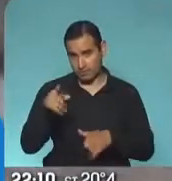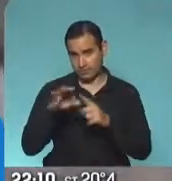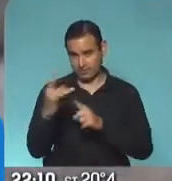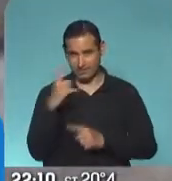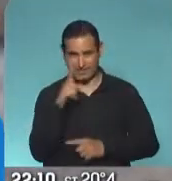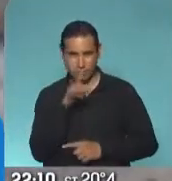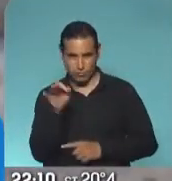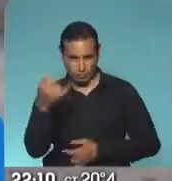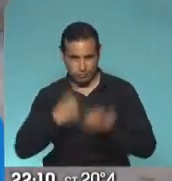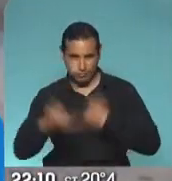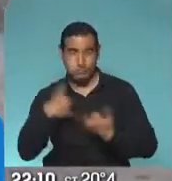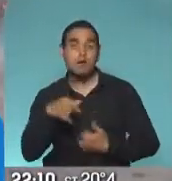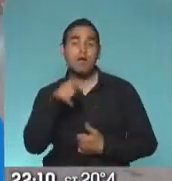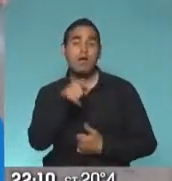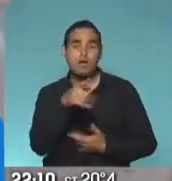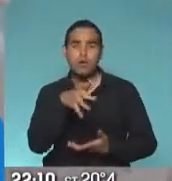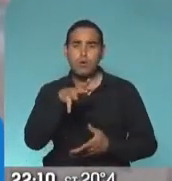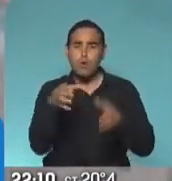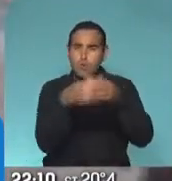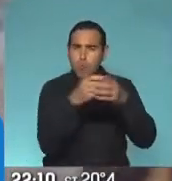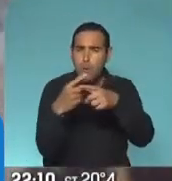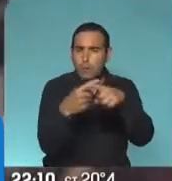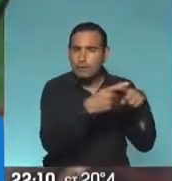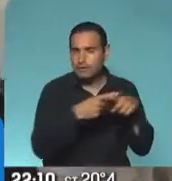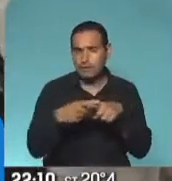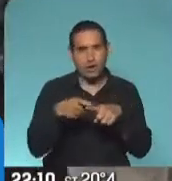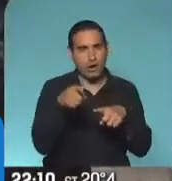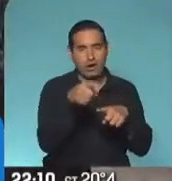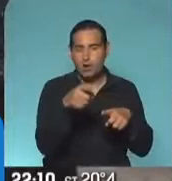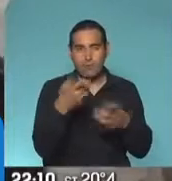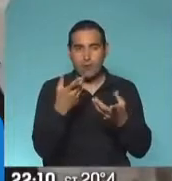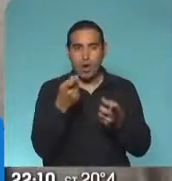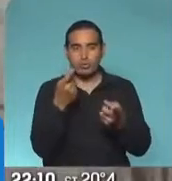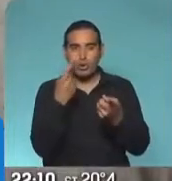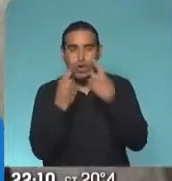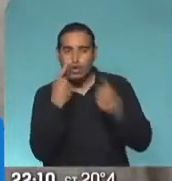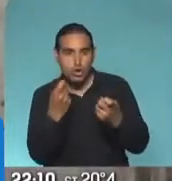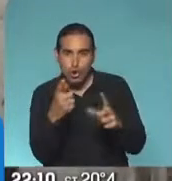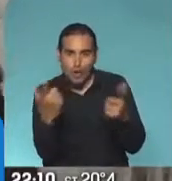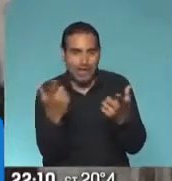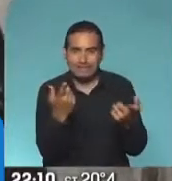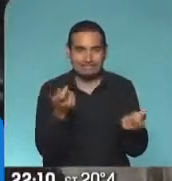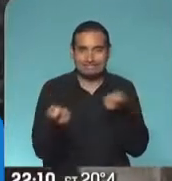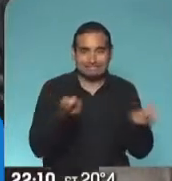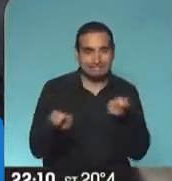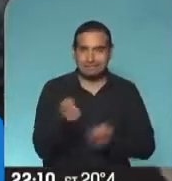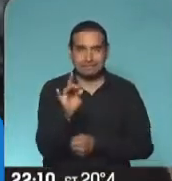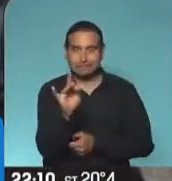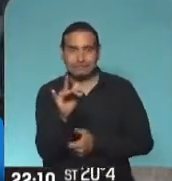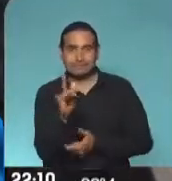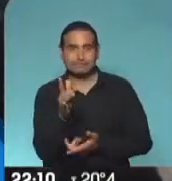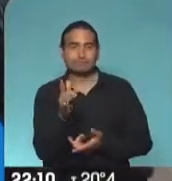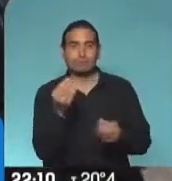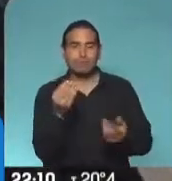que el sector político, los partidos políticos están perdiendo absolutamente el control de las acciones, la conducción,